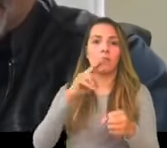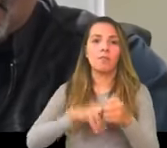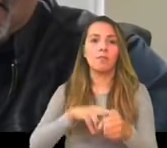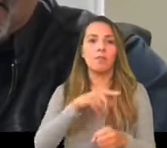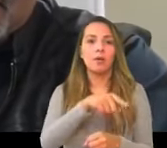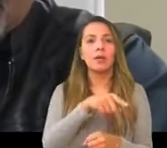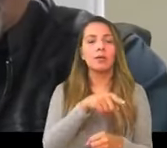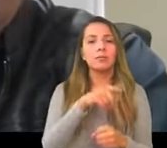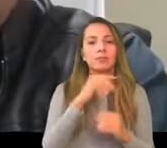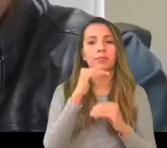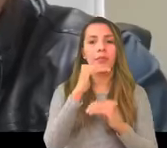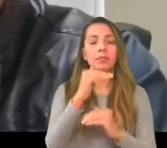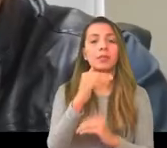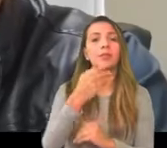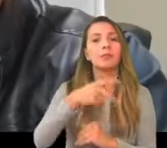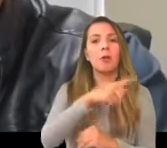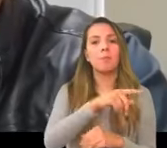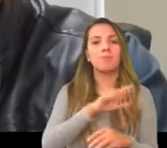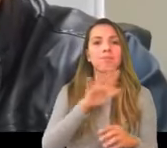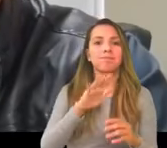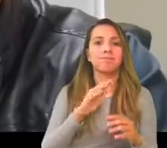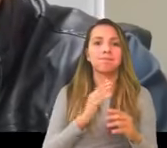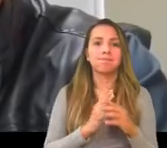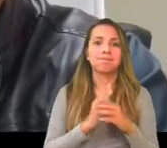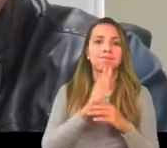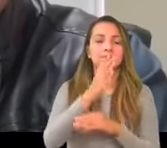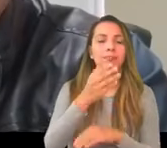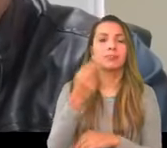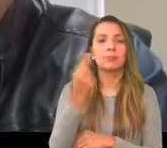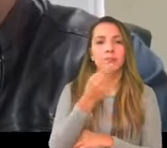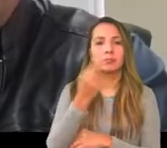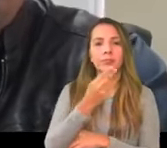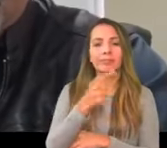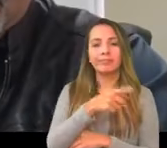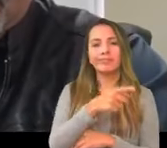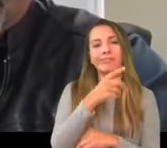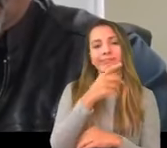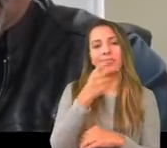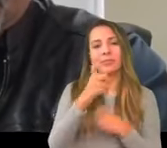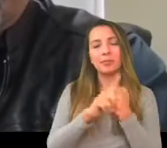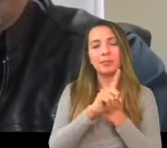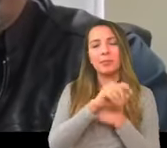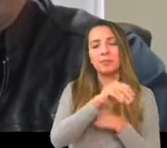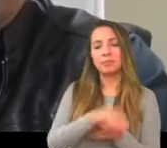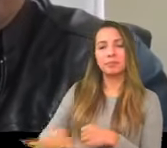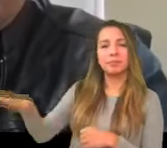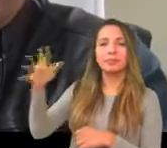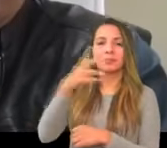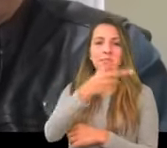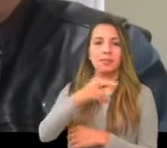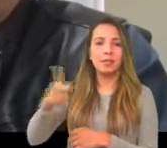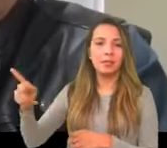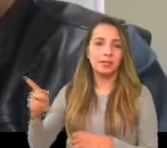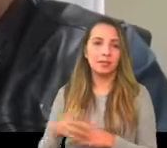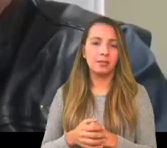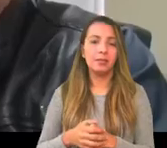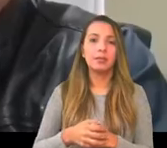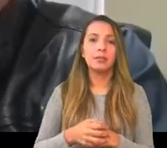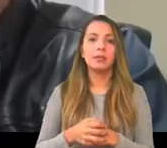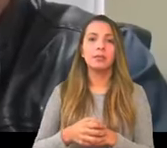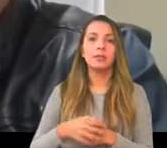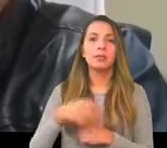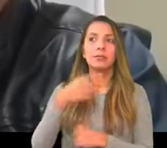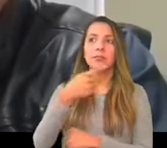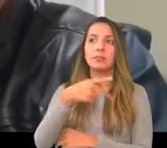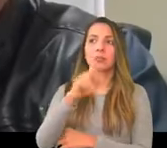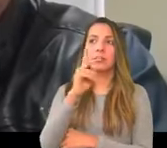de contaminar ahí en esa zona de la playa. Y en cuanto al reclamo de la gente, es precisamente